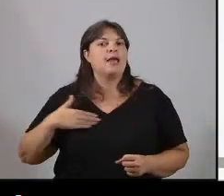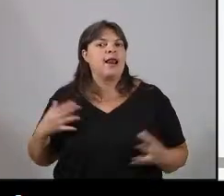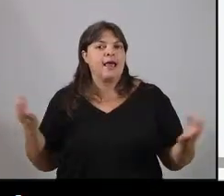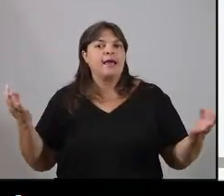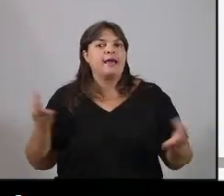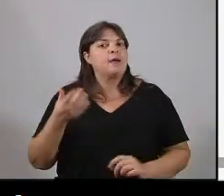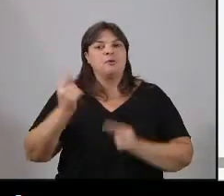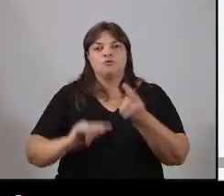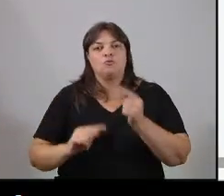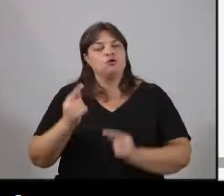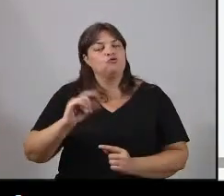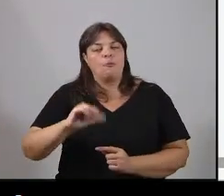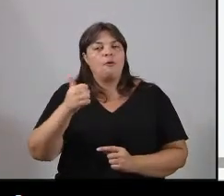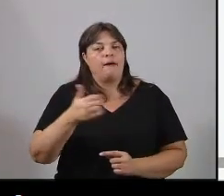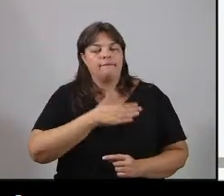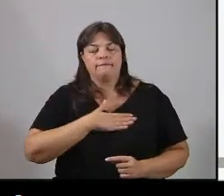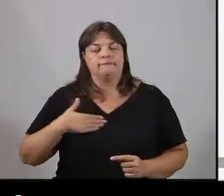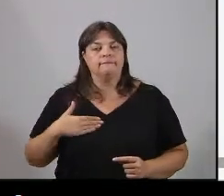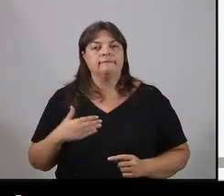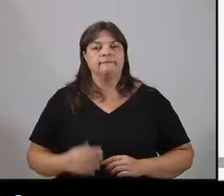presupuesto aprobado.